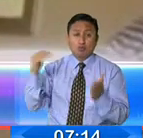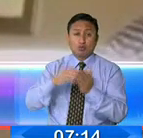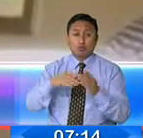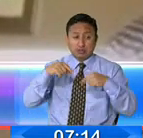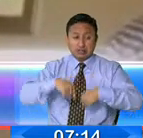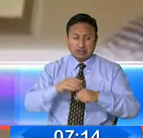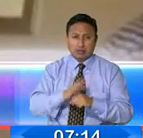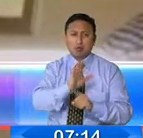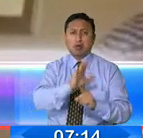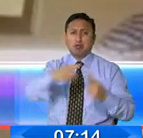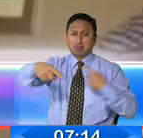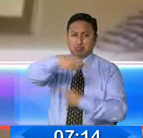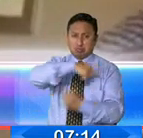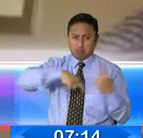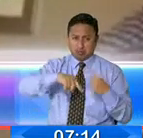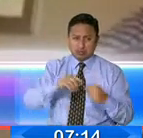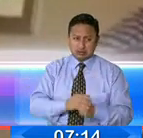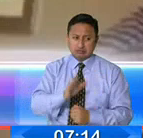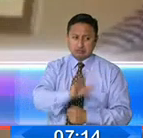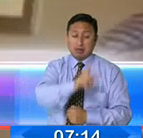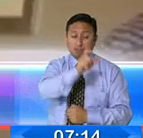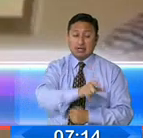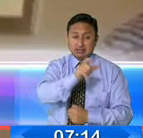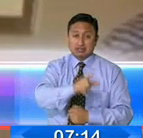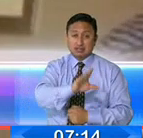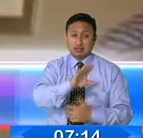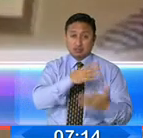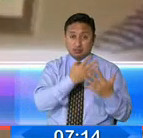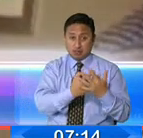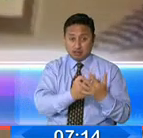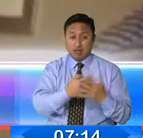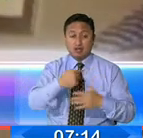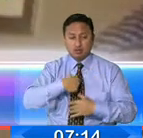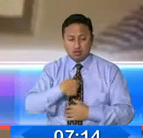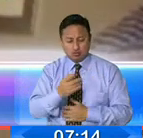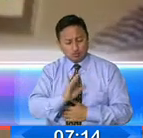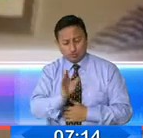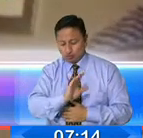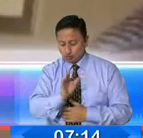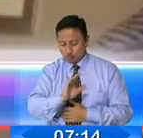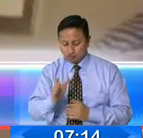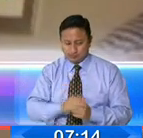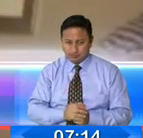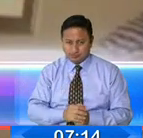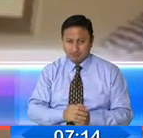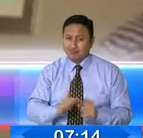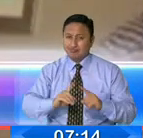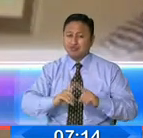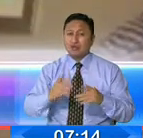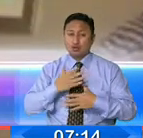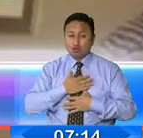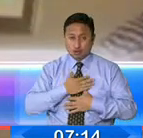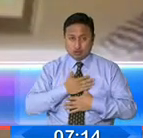venganza para tomar presos a algunos ecuatorianos. Yo todo lo contrario, Yo lo que quiero es